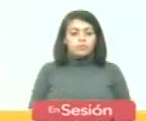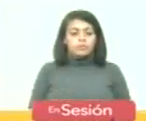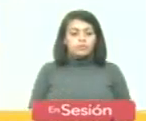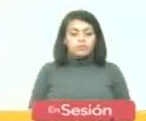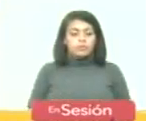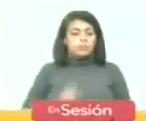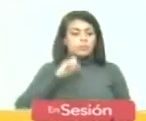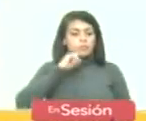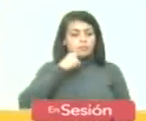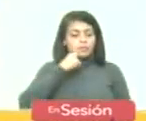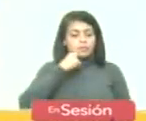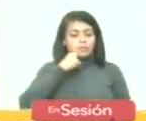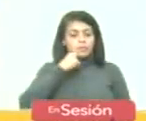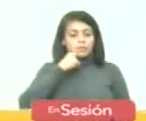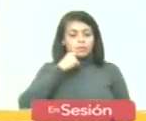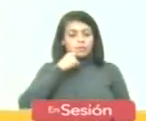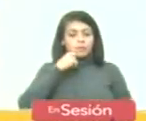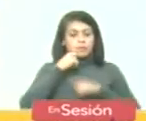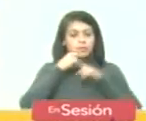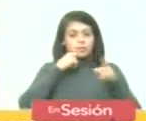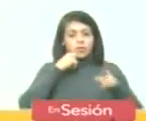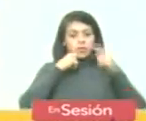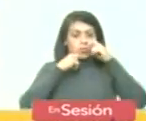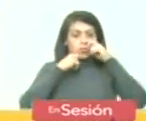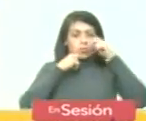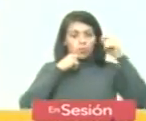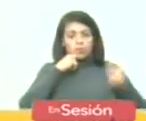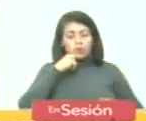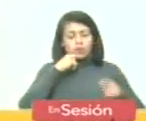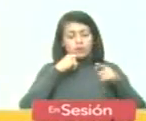de Rusia sobre Ucrania.